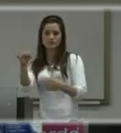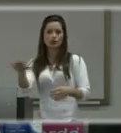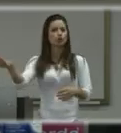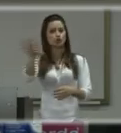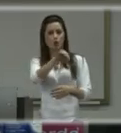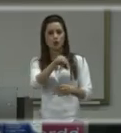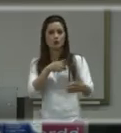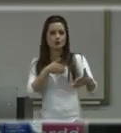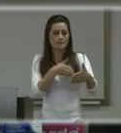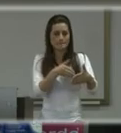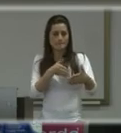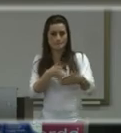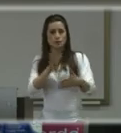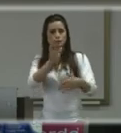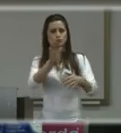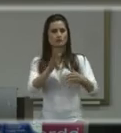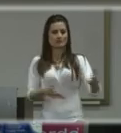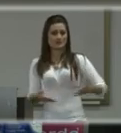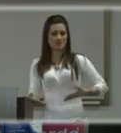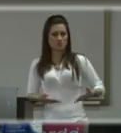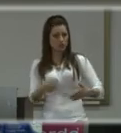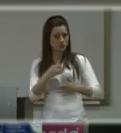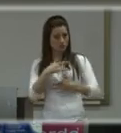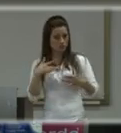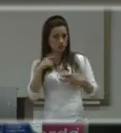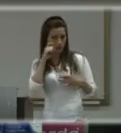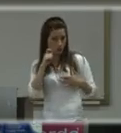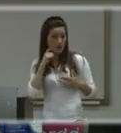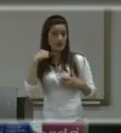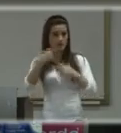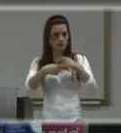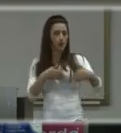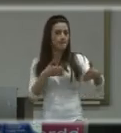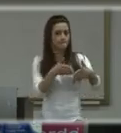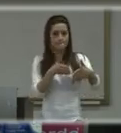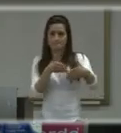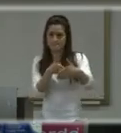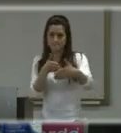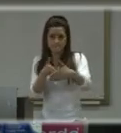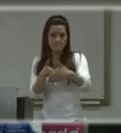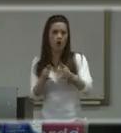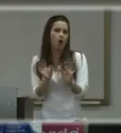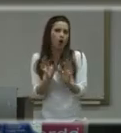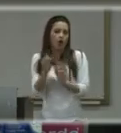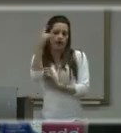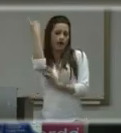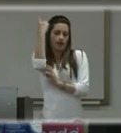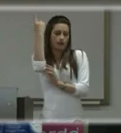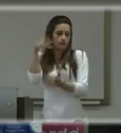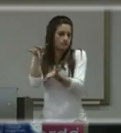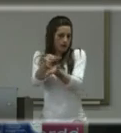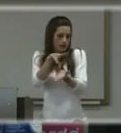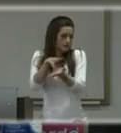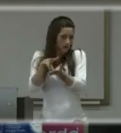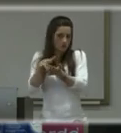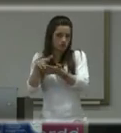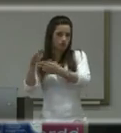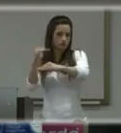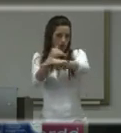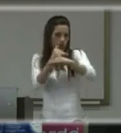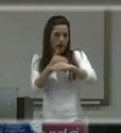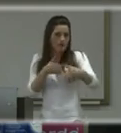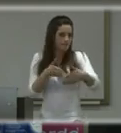dificultan el acceso a servicios en salud sexual y reproductiva, pero también, en general, su participación en igualdad de